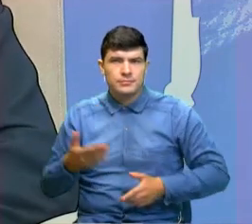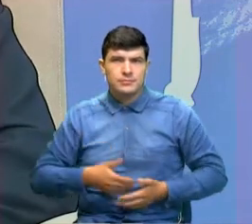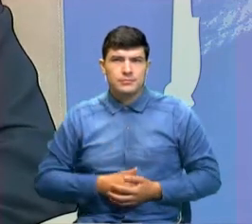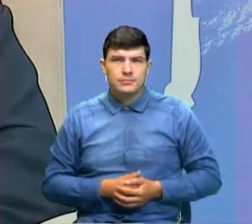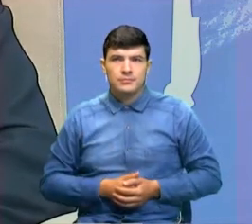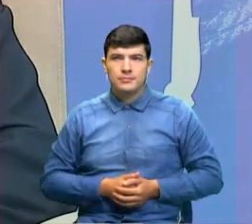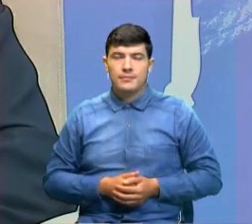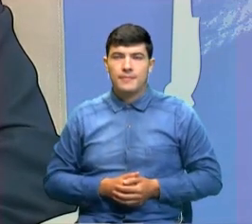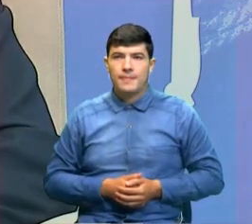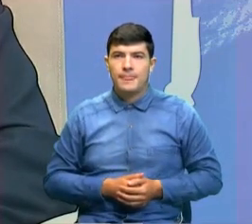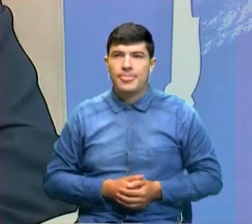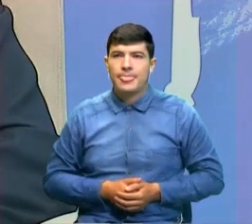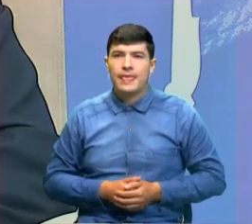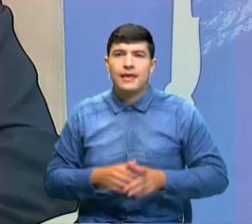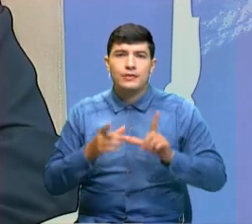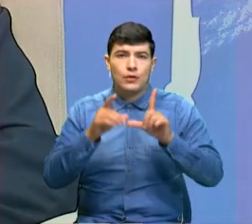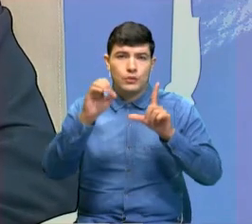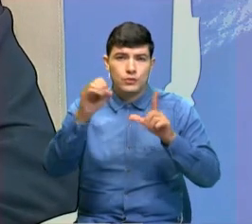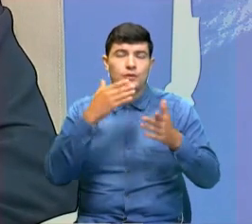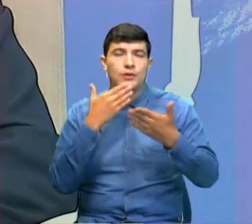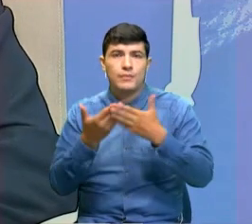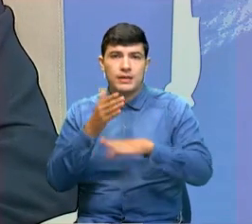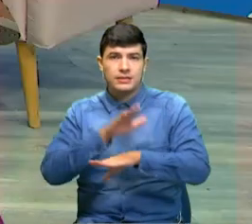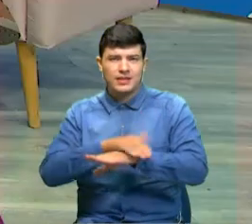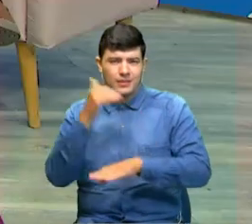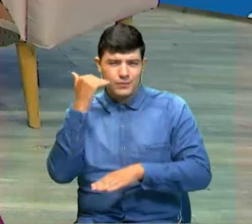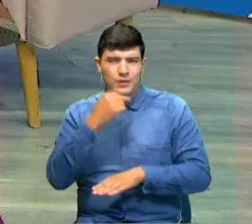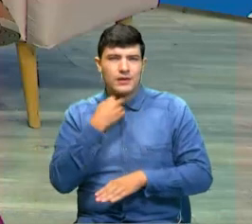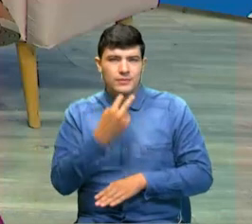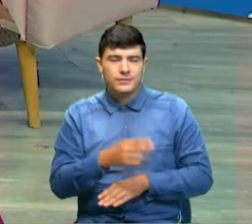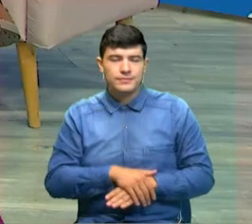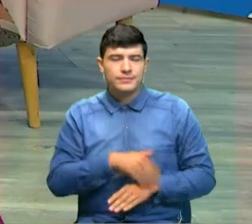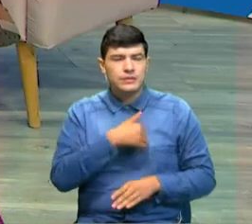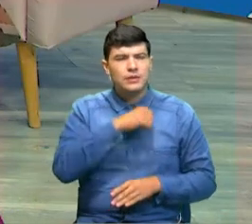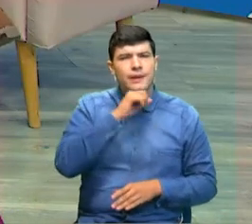dice. Doctor, buenas tardes. Mi pregunta es la siguiente.